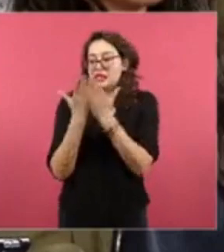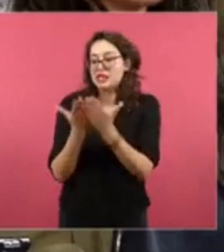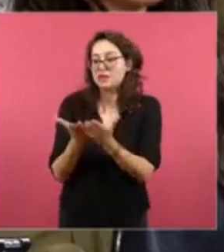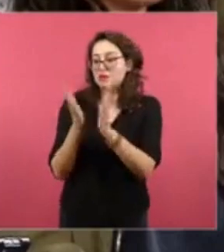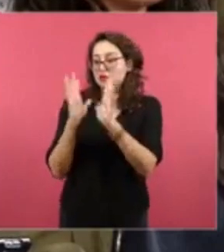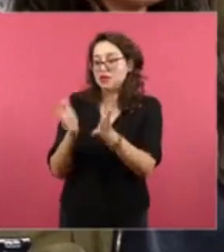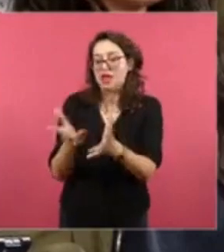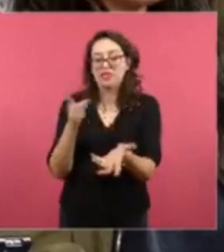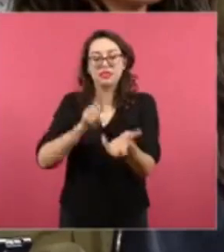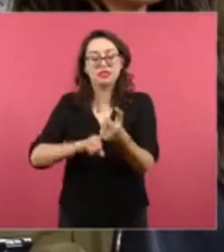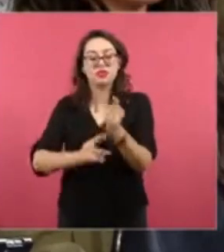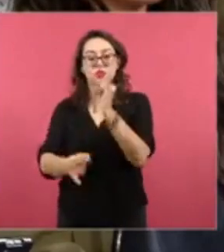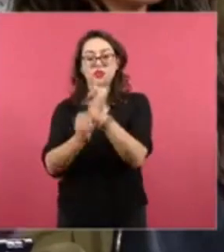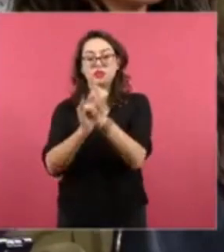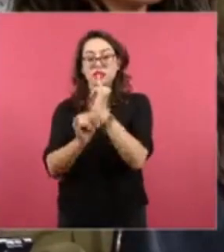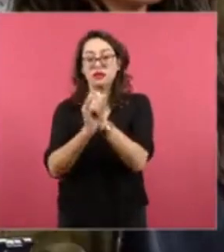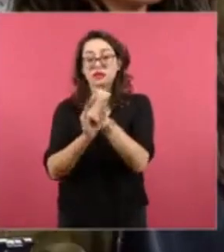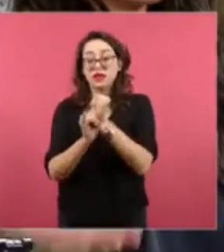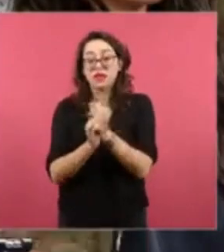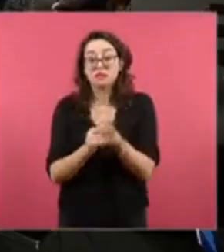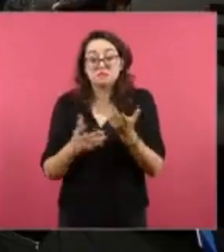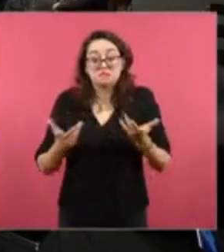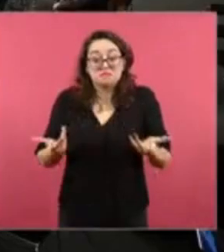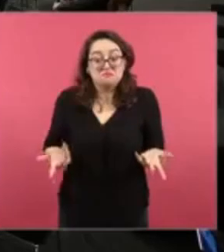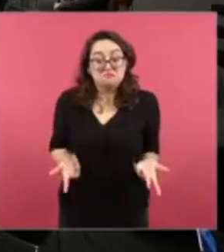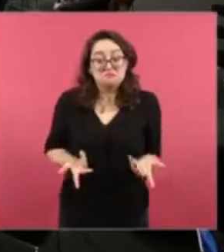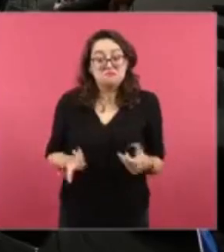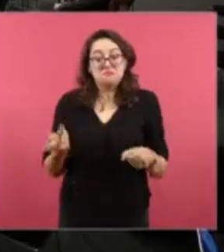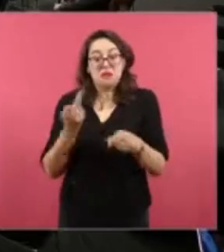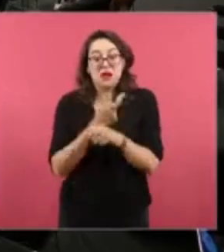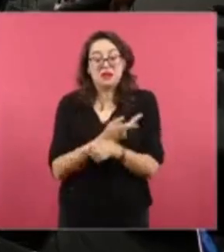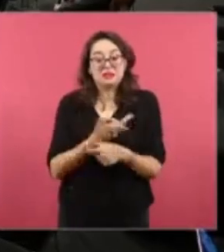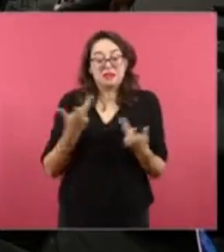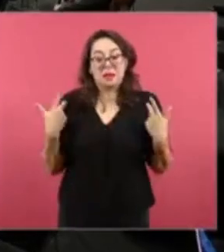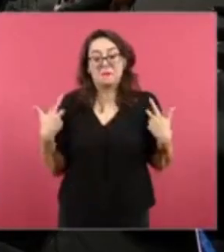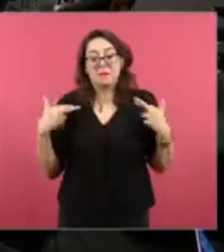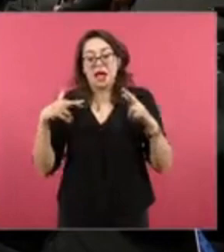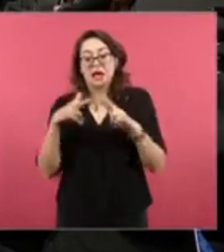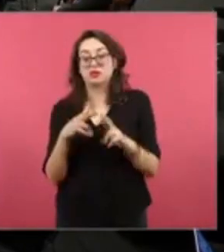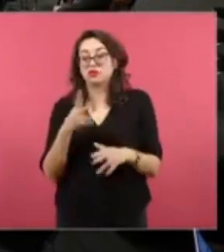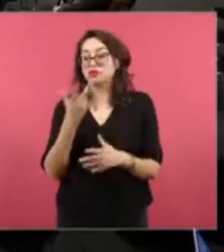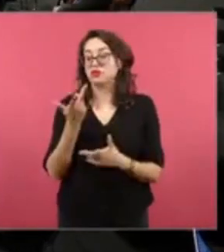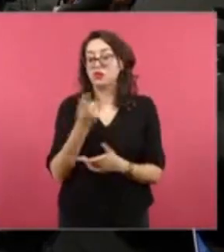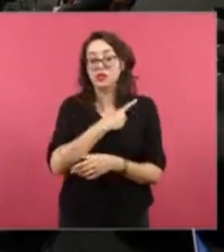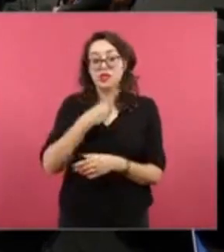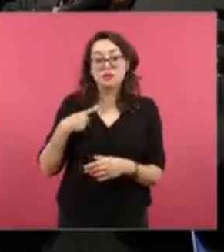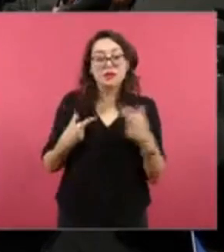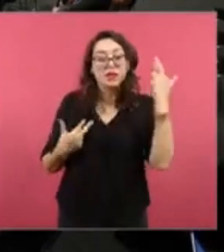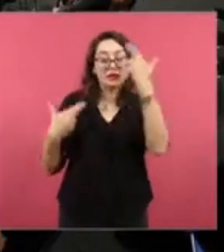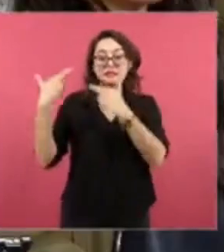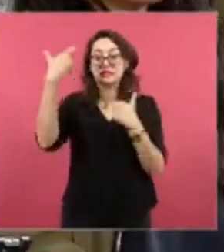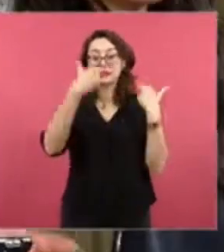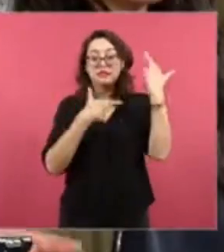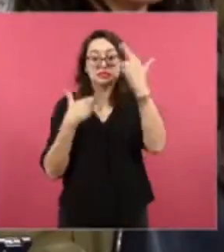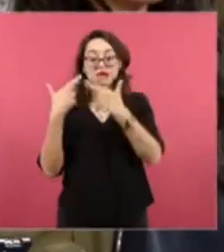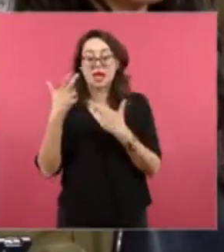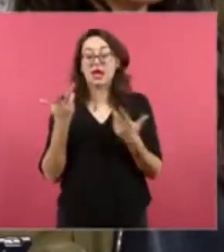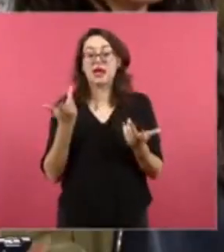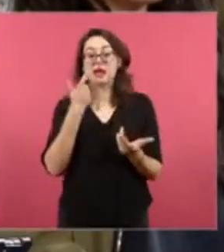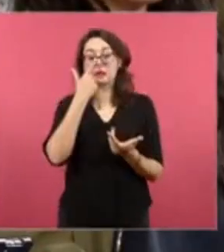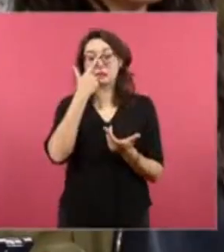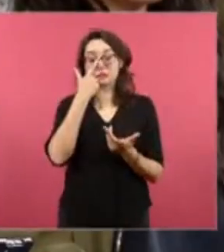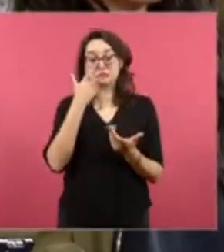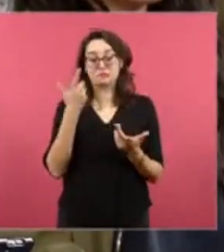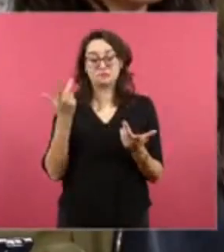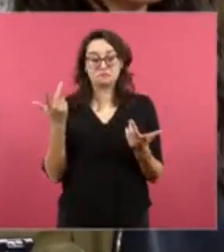versión electrónica, si habrá también un llamado a los profesores a que los revisen, estén en el estado en donde estén,